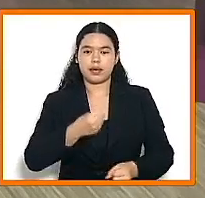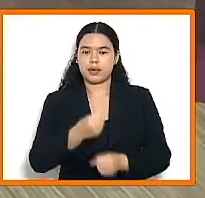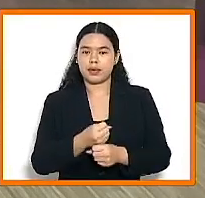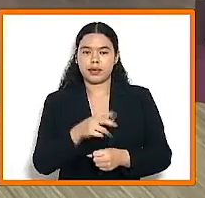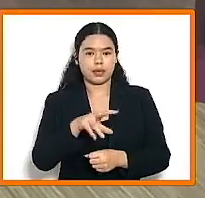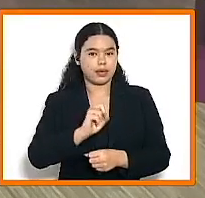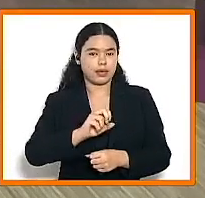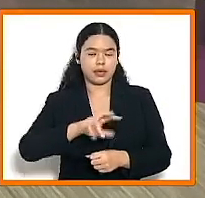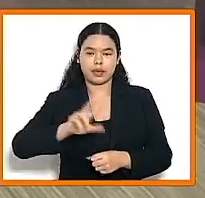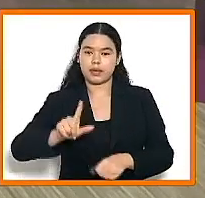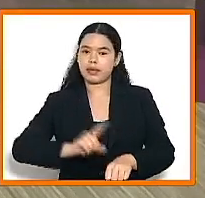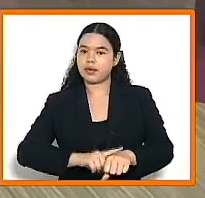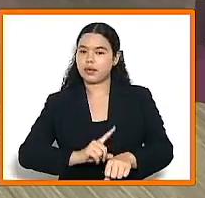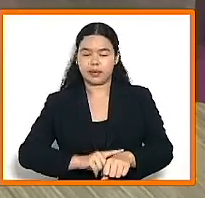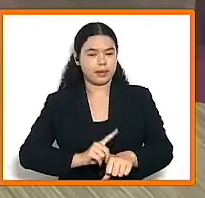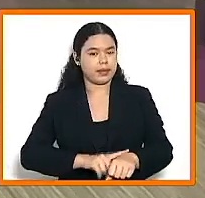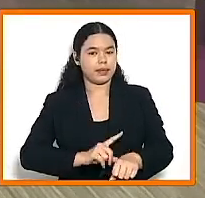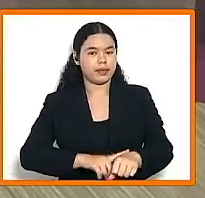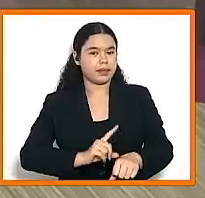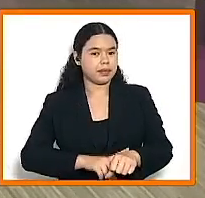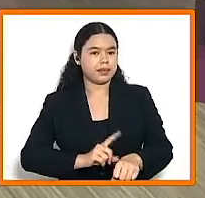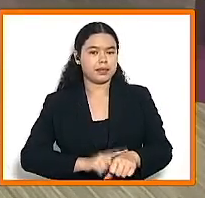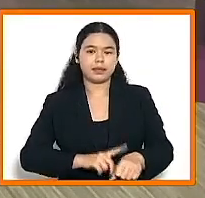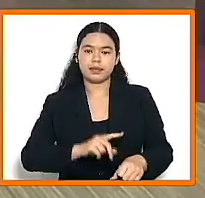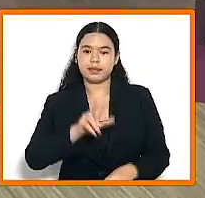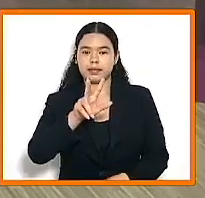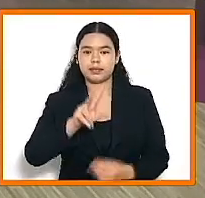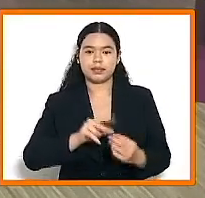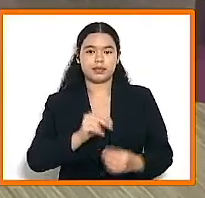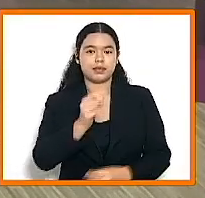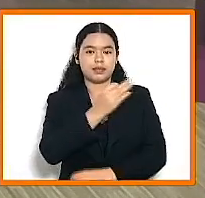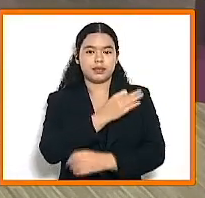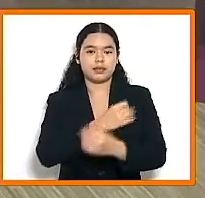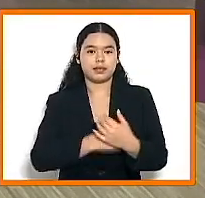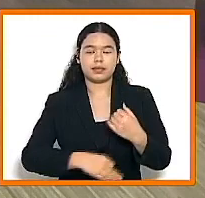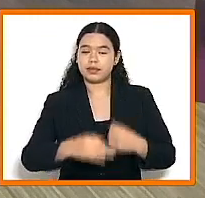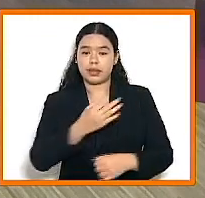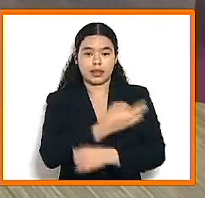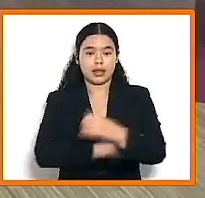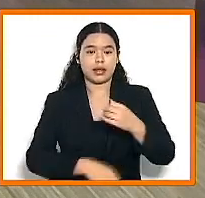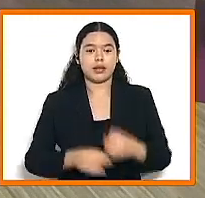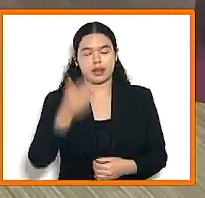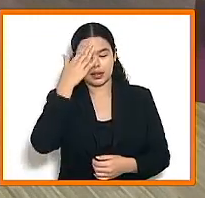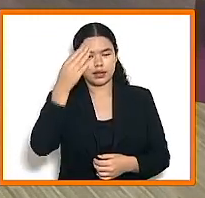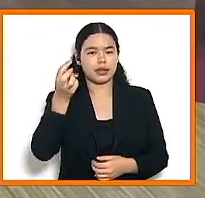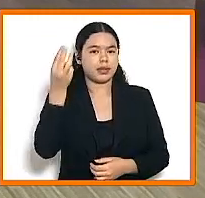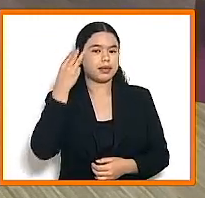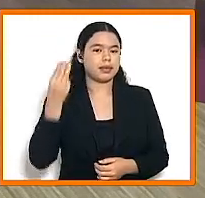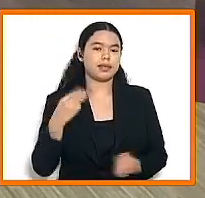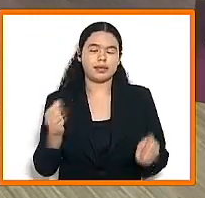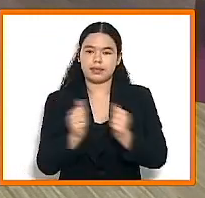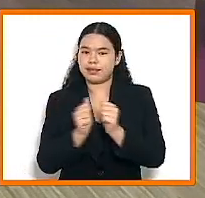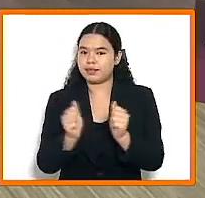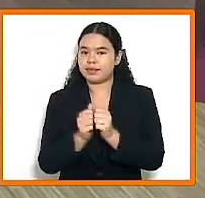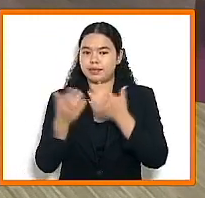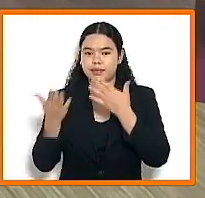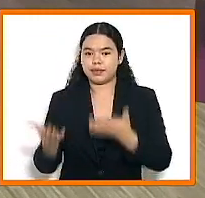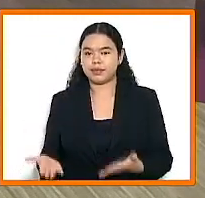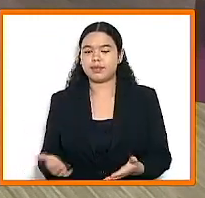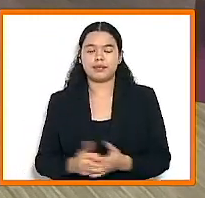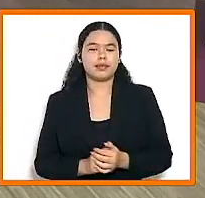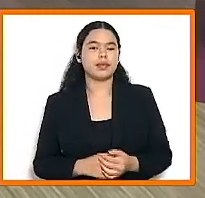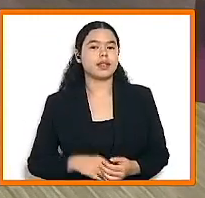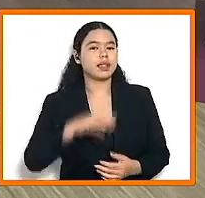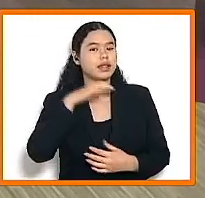2023, cuando el reloj está marcando en este momento las 3:01 de la tarde. Te saluda Madeline Escobar y me encuentro acompañada